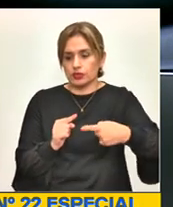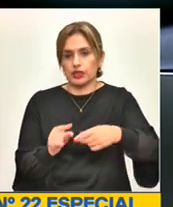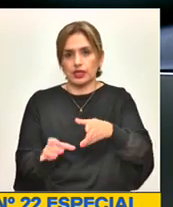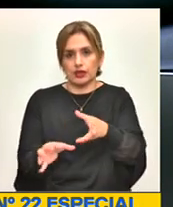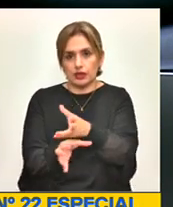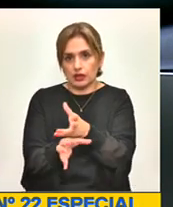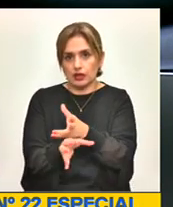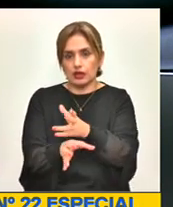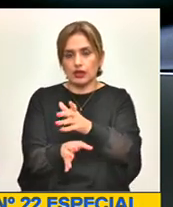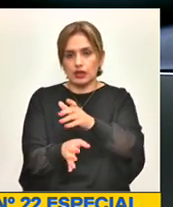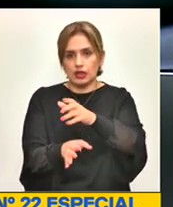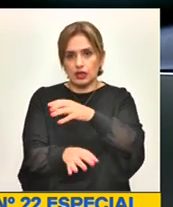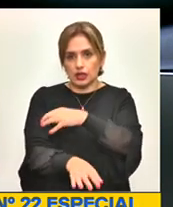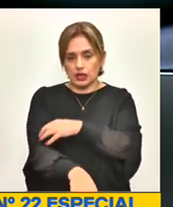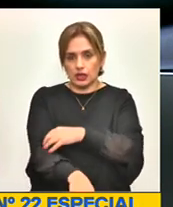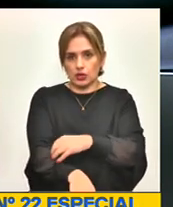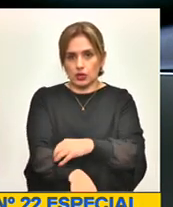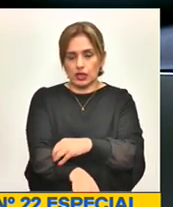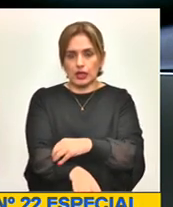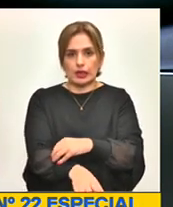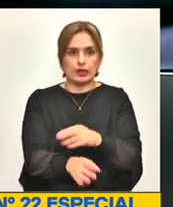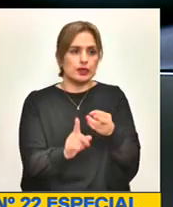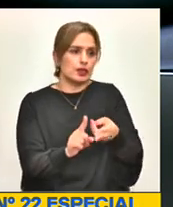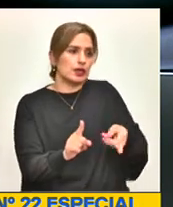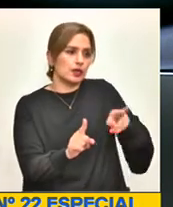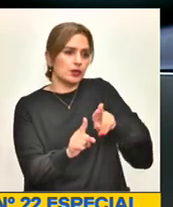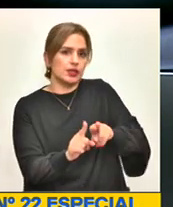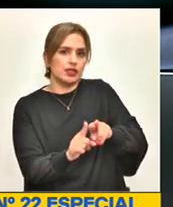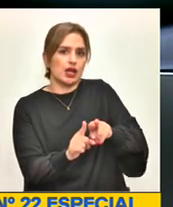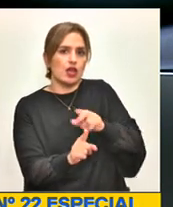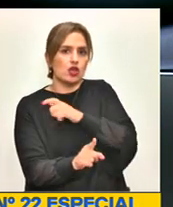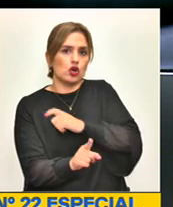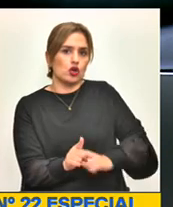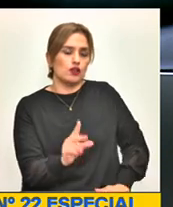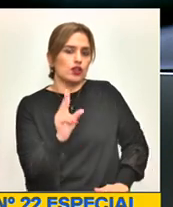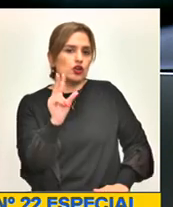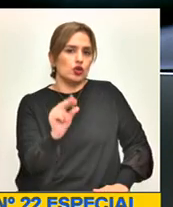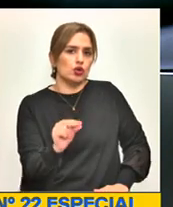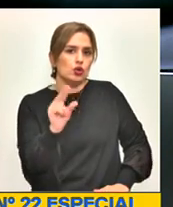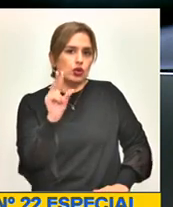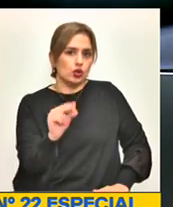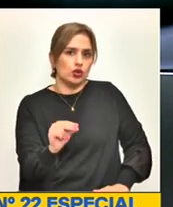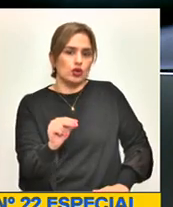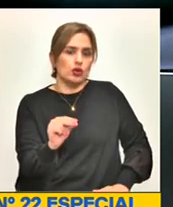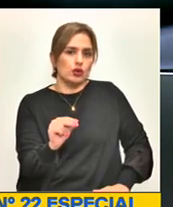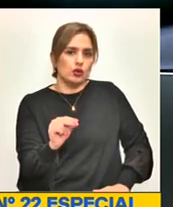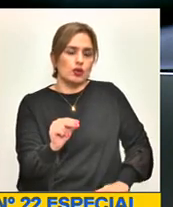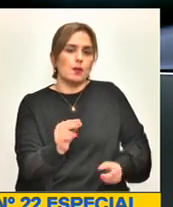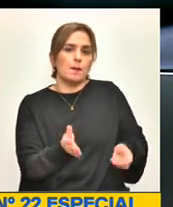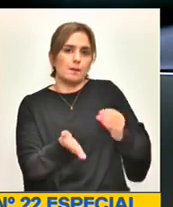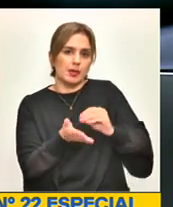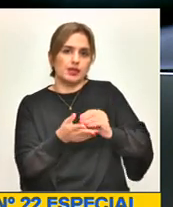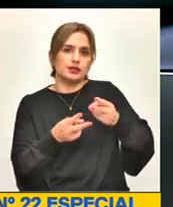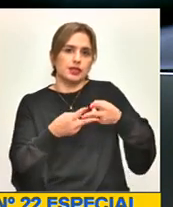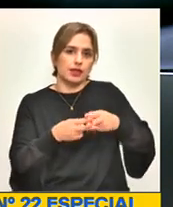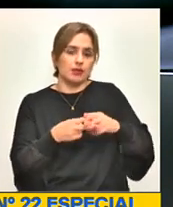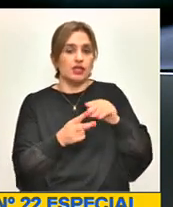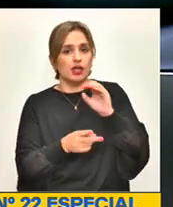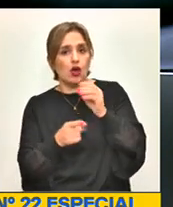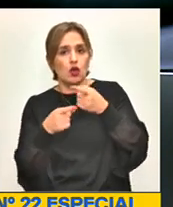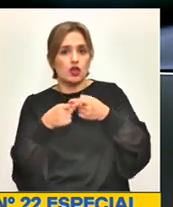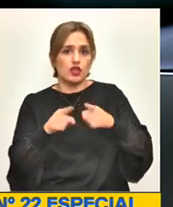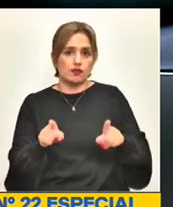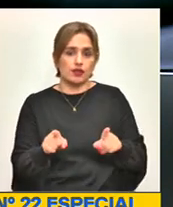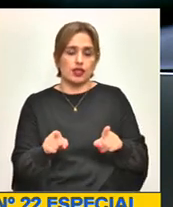ocurridos en la zona Y ante las reiteradas negativas del gobierno a considerar la adopción de herramientas distintas al